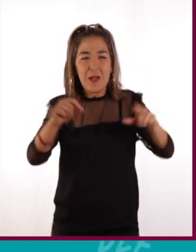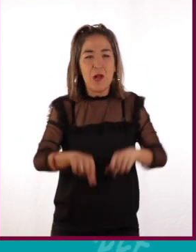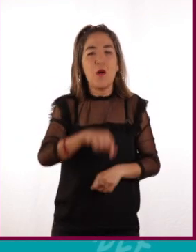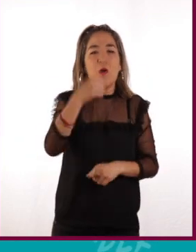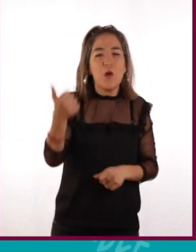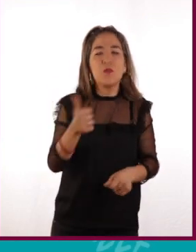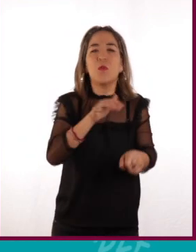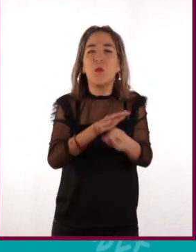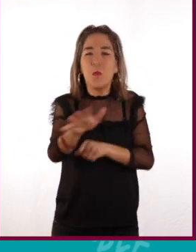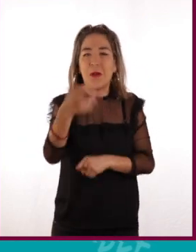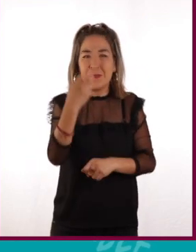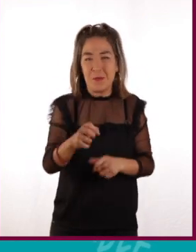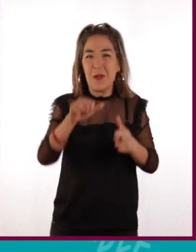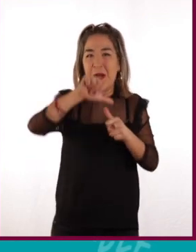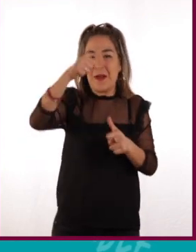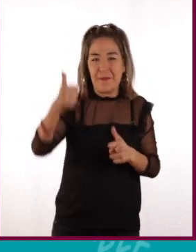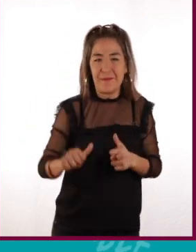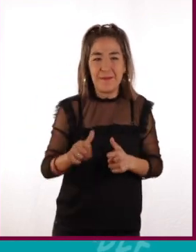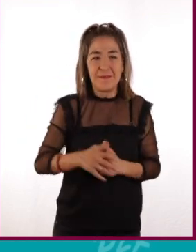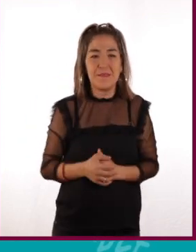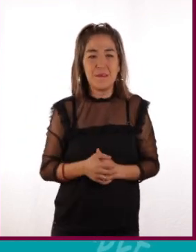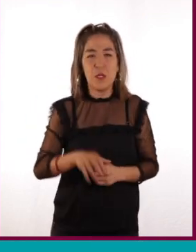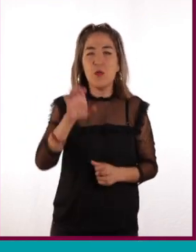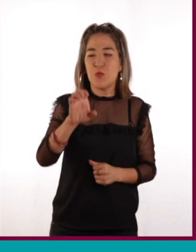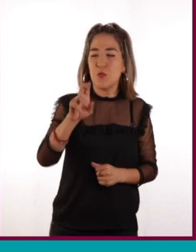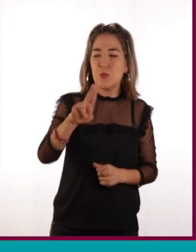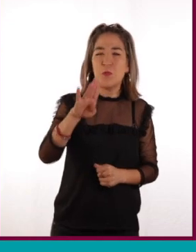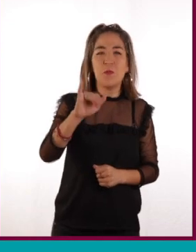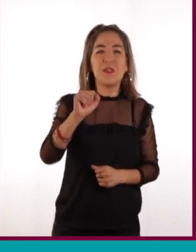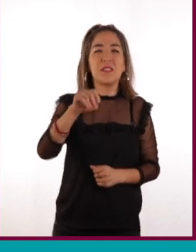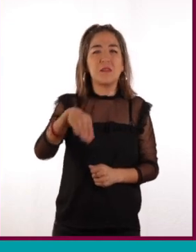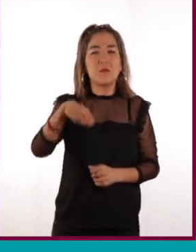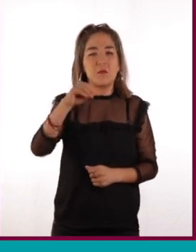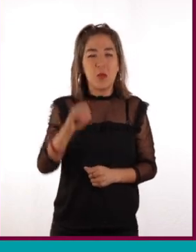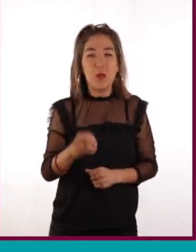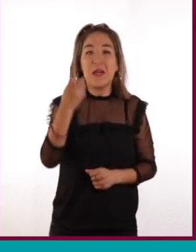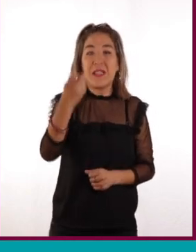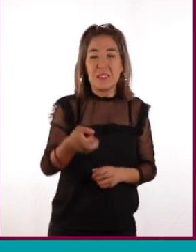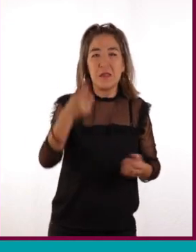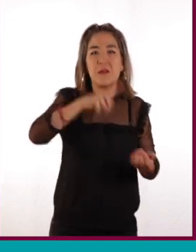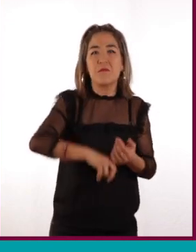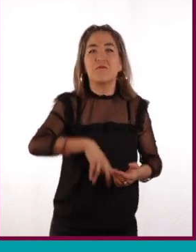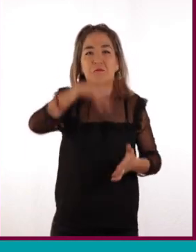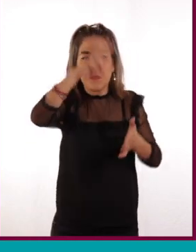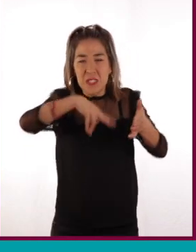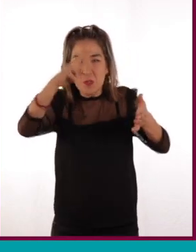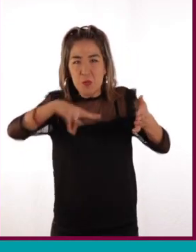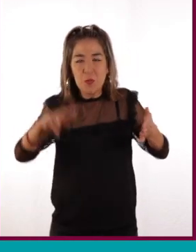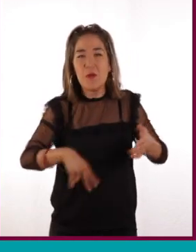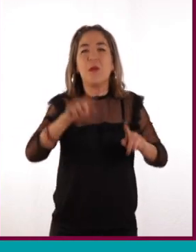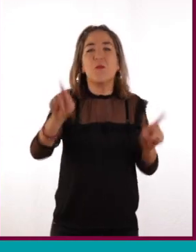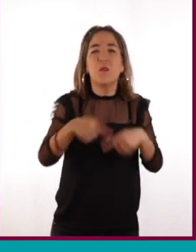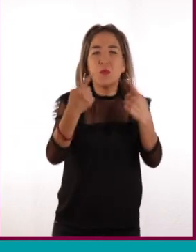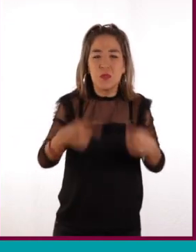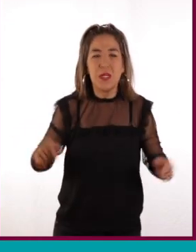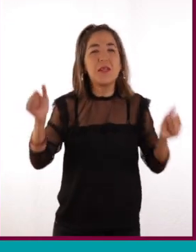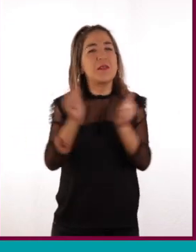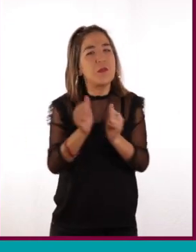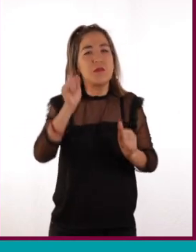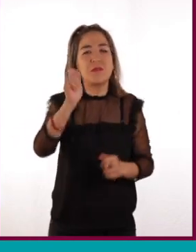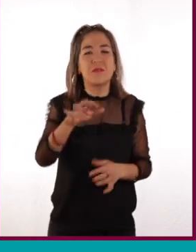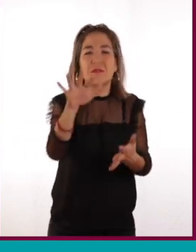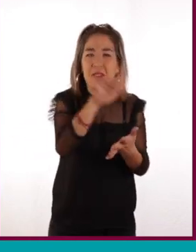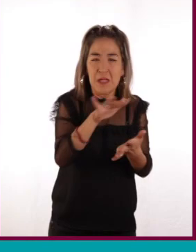sus obras. Otra corriente artística de la época fue el cubismo, que impactó en la pintura, la música y